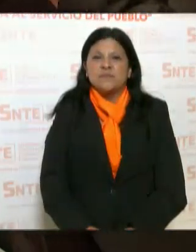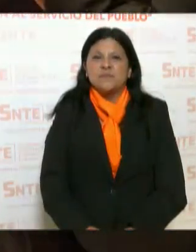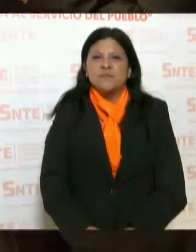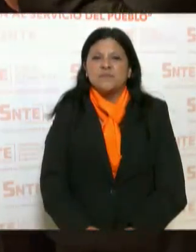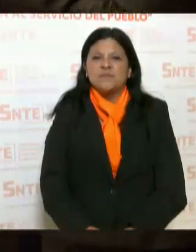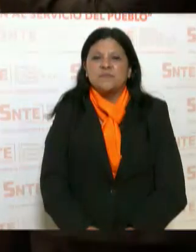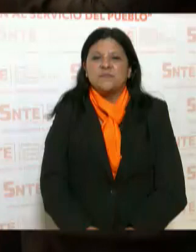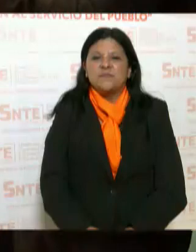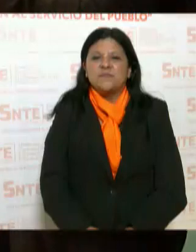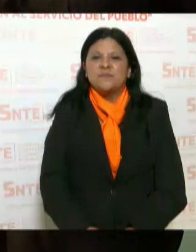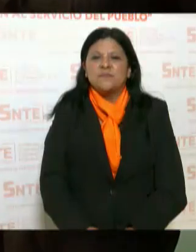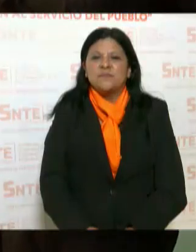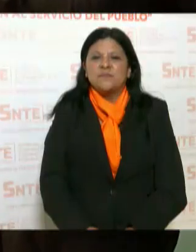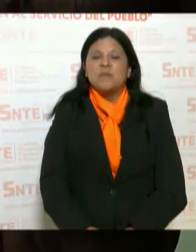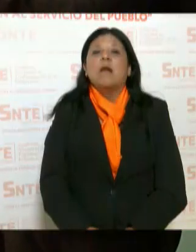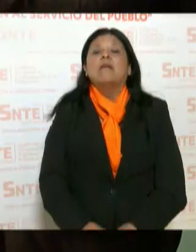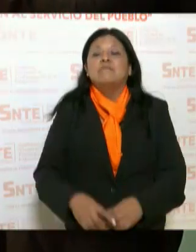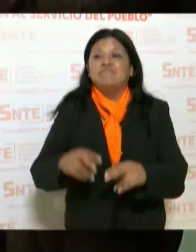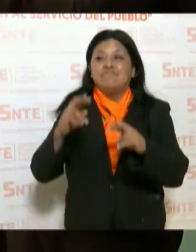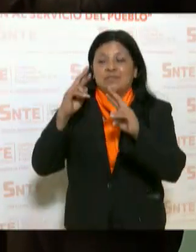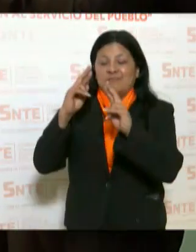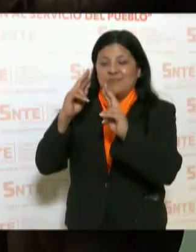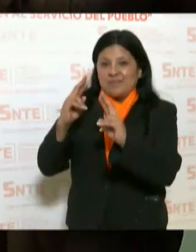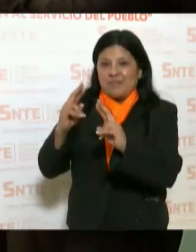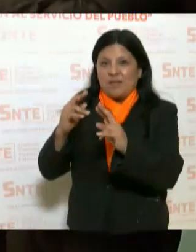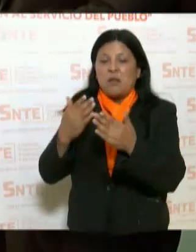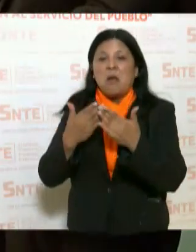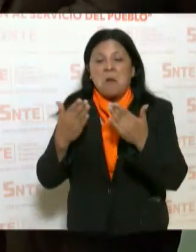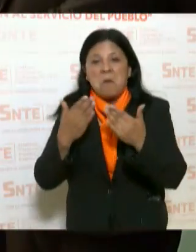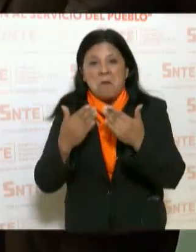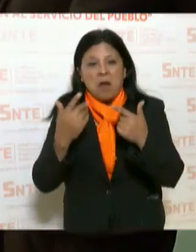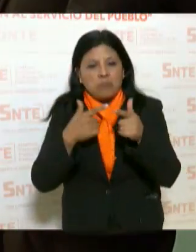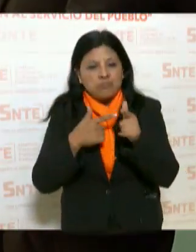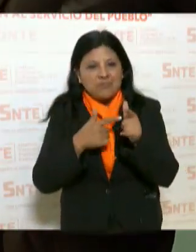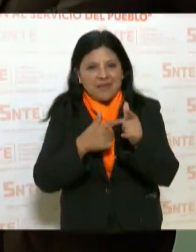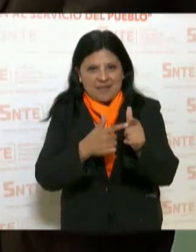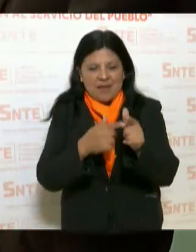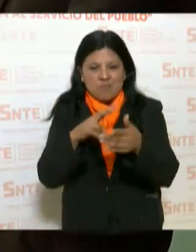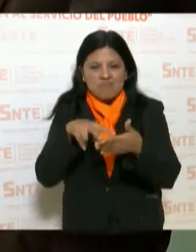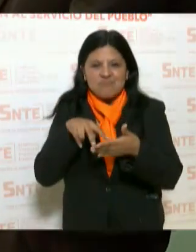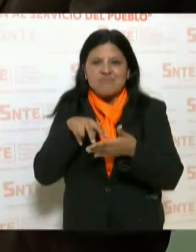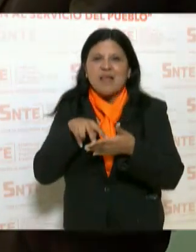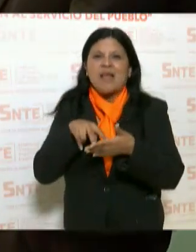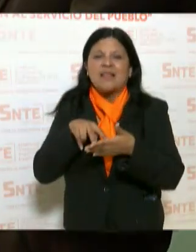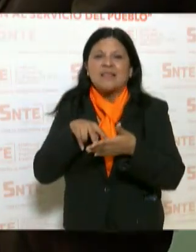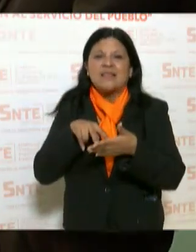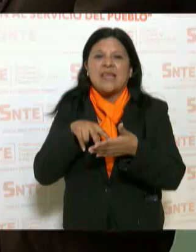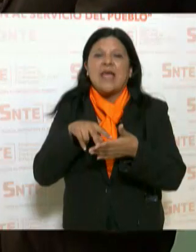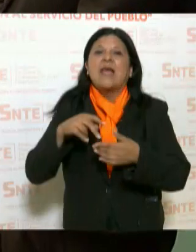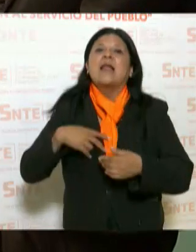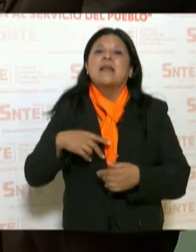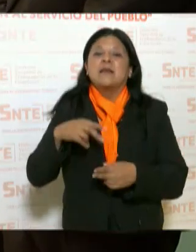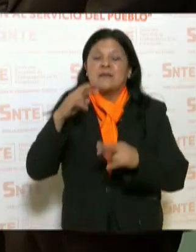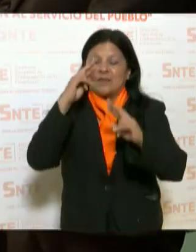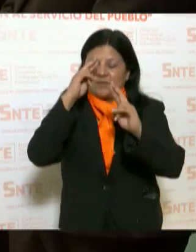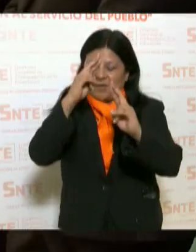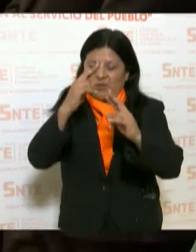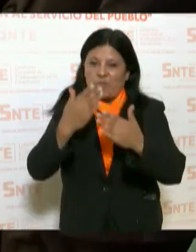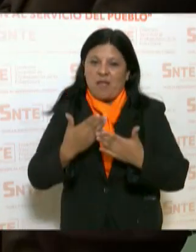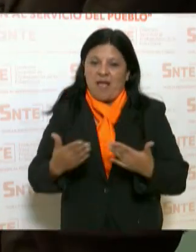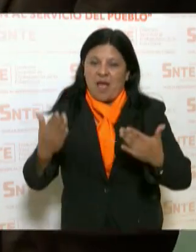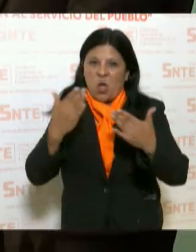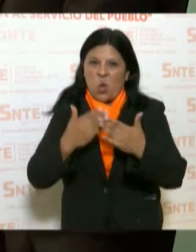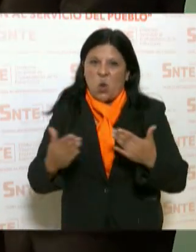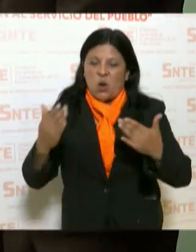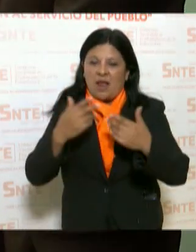Le solicitamos respetuosamente continuar de pie y guardar el debido respeto para entonar nuestro himno nacional